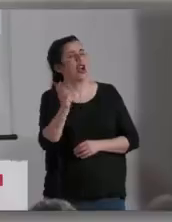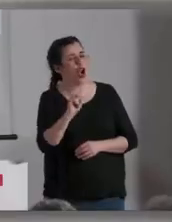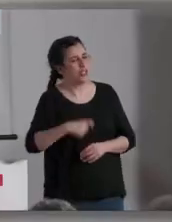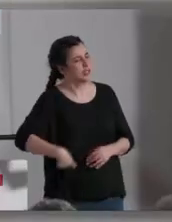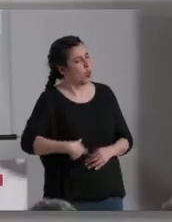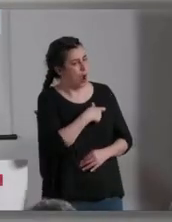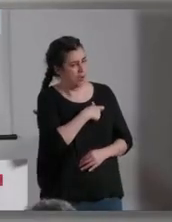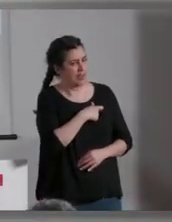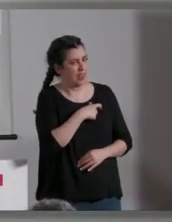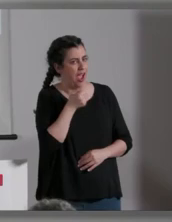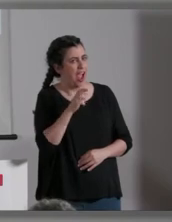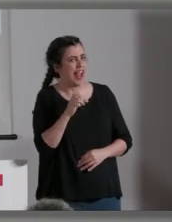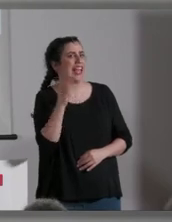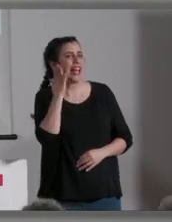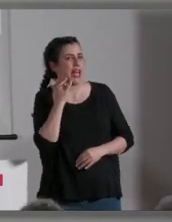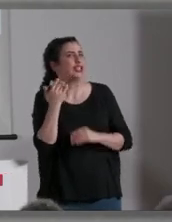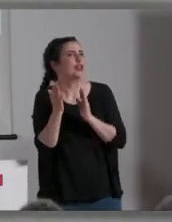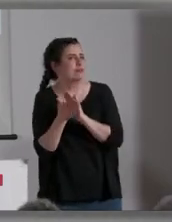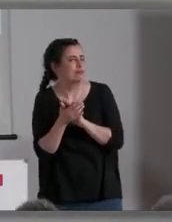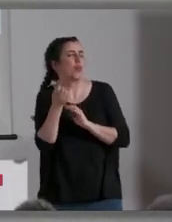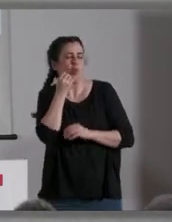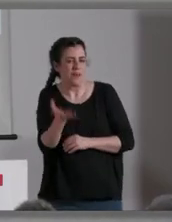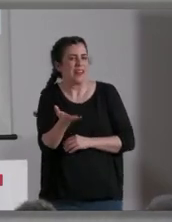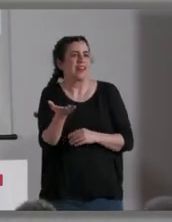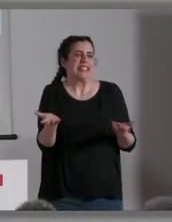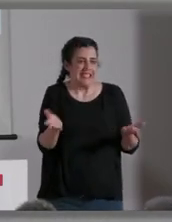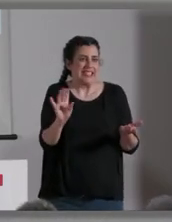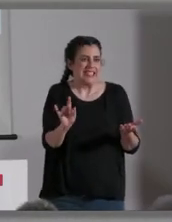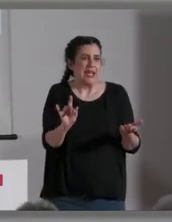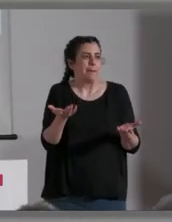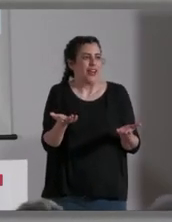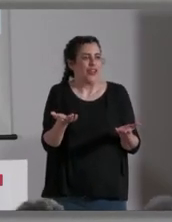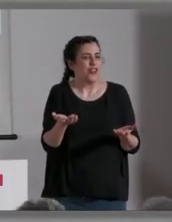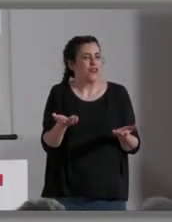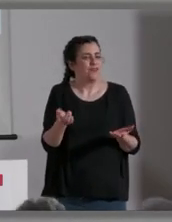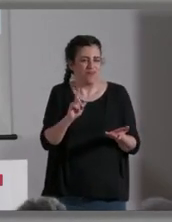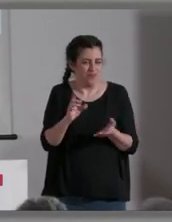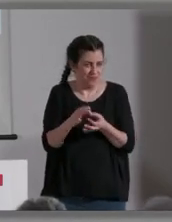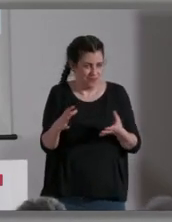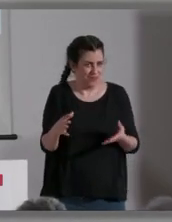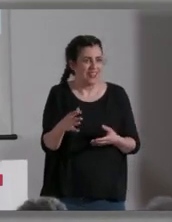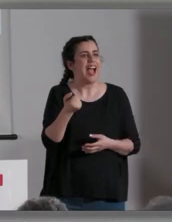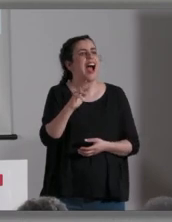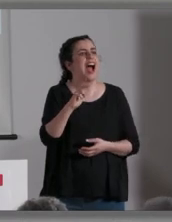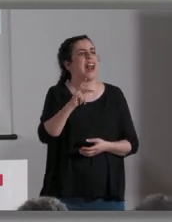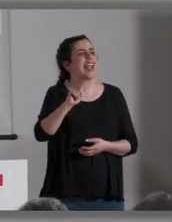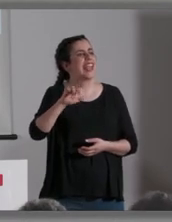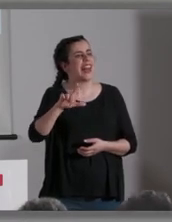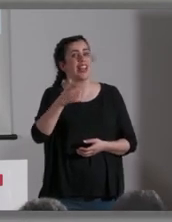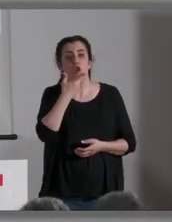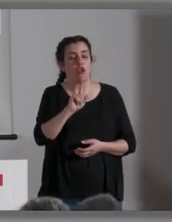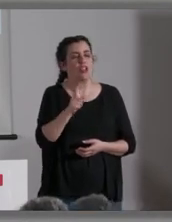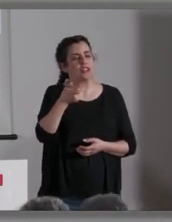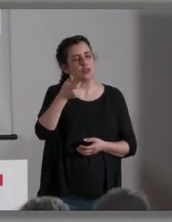mucho cariño. Está aquí Chomín, el alcalde también de Uarte Araquil. Pero bueno, para el que no conozca Araquil, somos un municipio